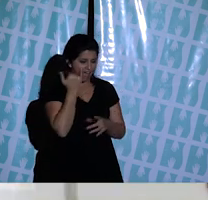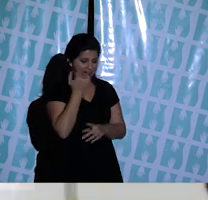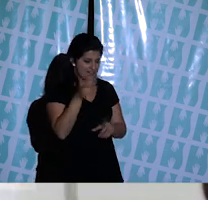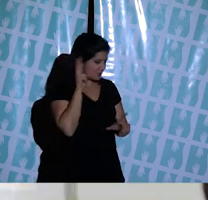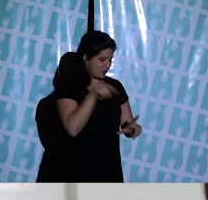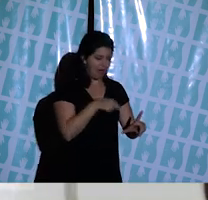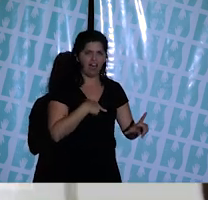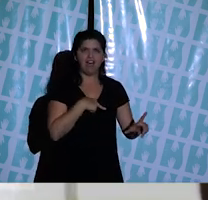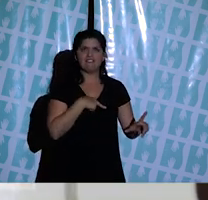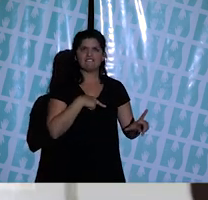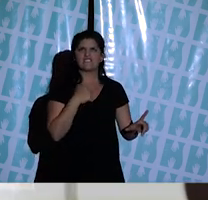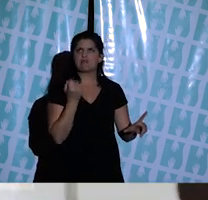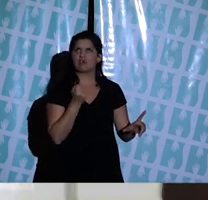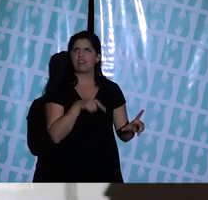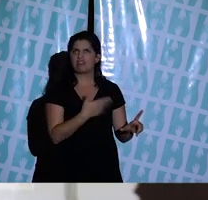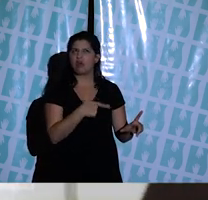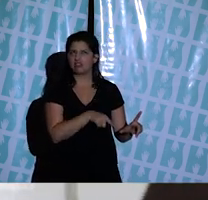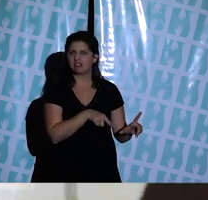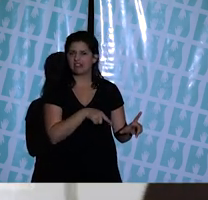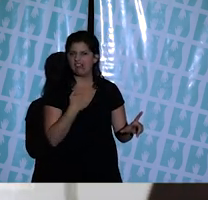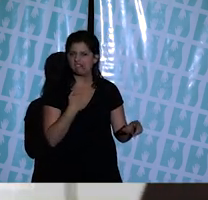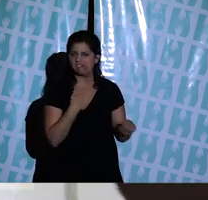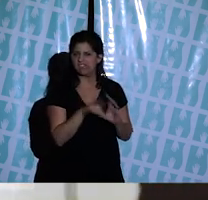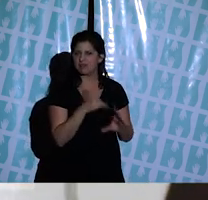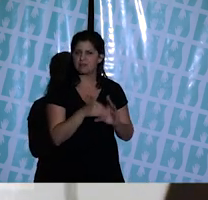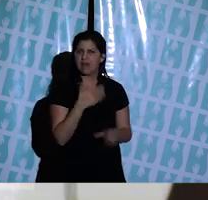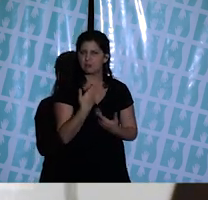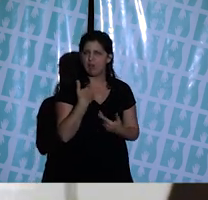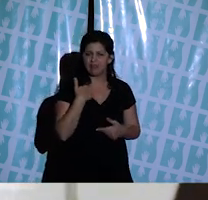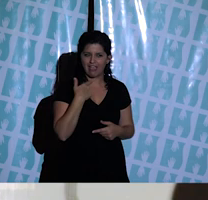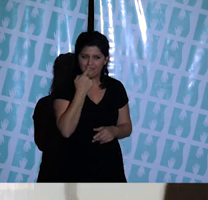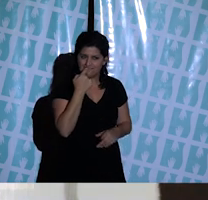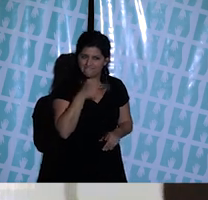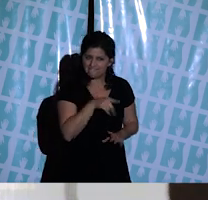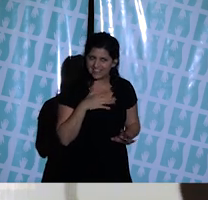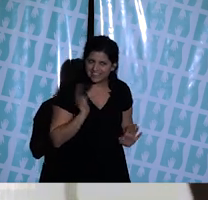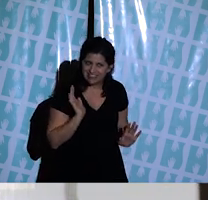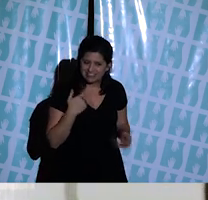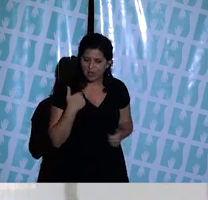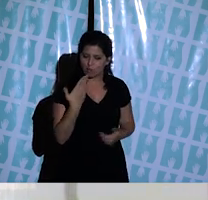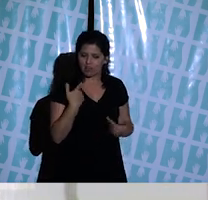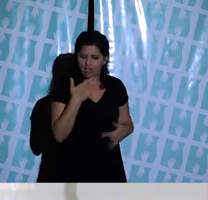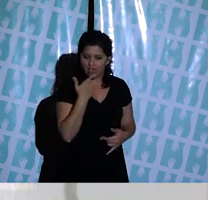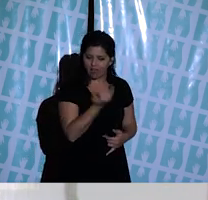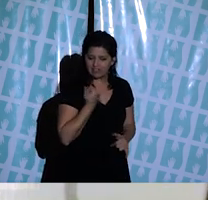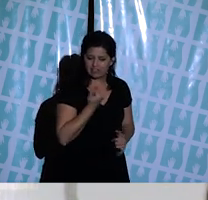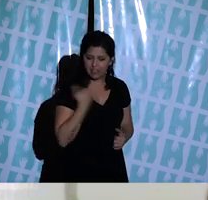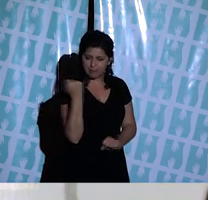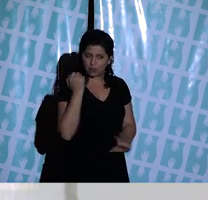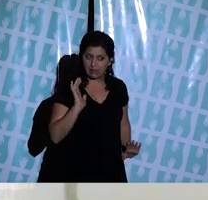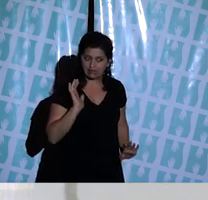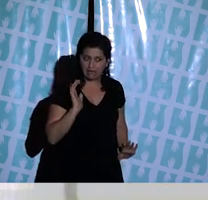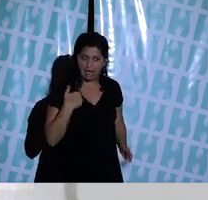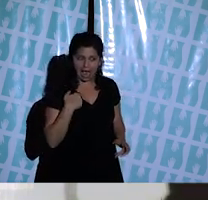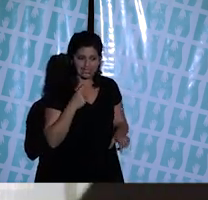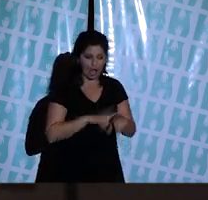un mensaje importante. Sí, pero si puede ser un mail súper interesante, puede haber algo importante que me estén diciendo. Bueno, está